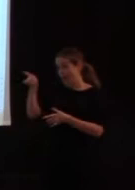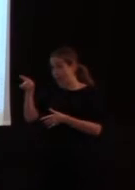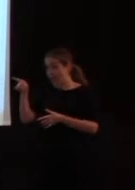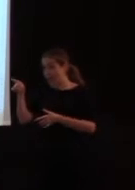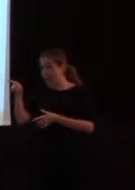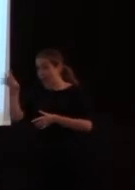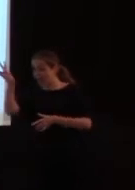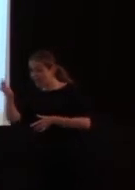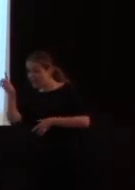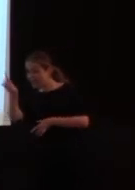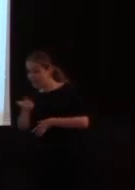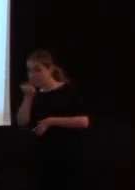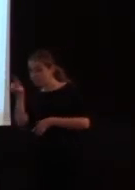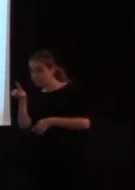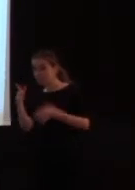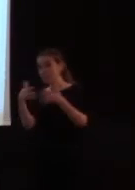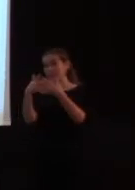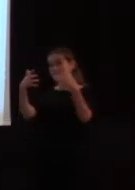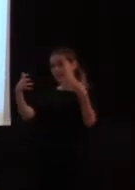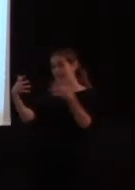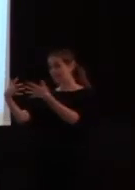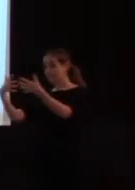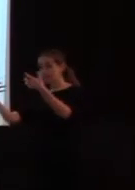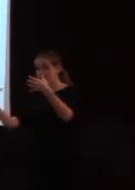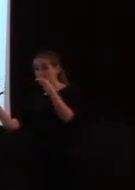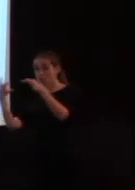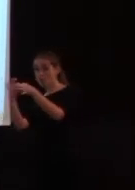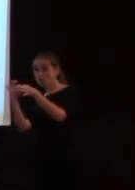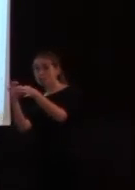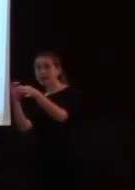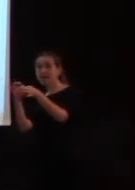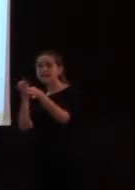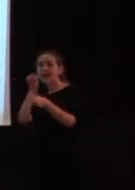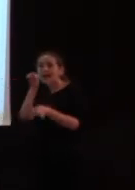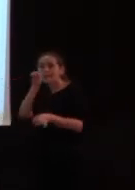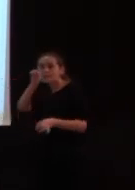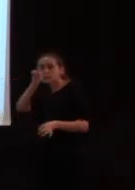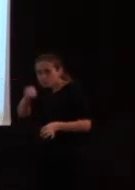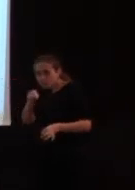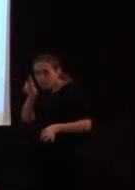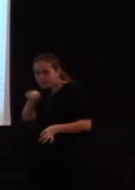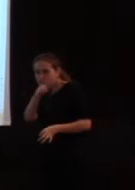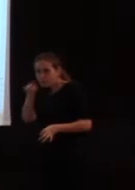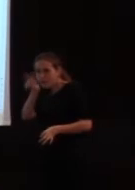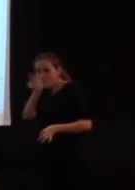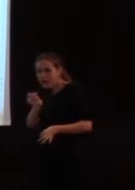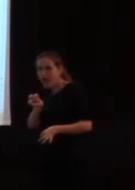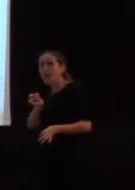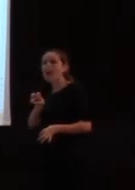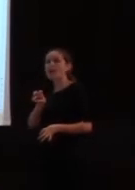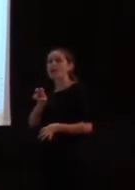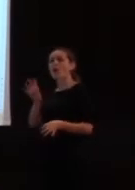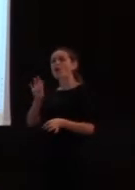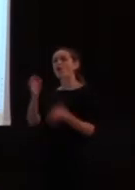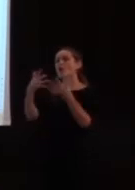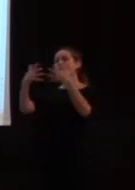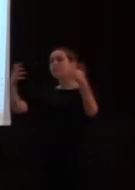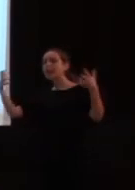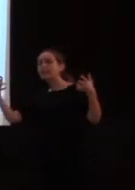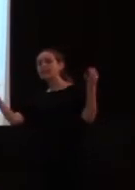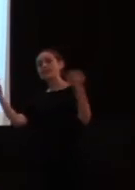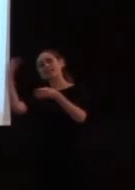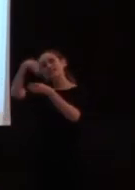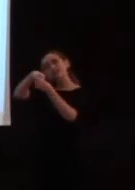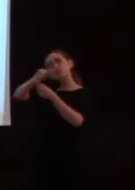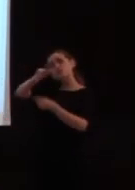dos frases, tenían que decir si el punto y coma era correcto o no lo era, tenían que hacer pues, una frase que tuviera que haber un punto y coma,